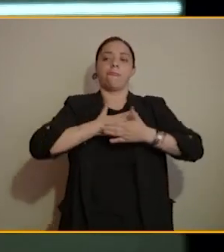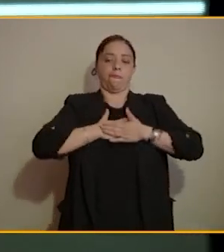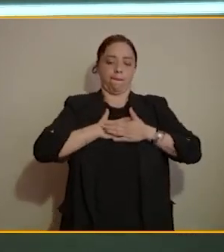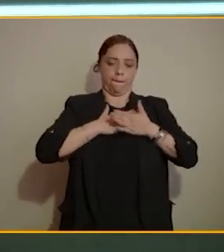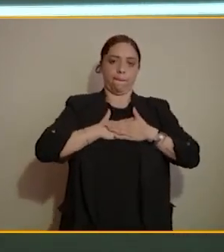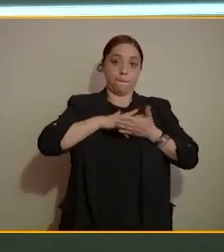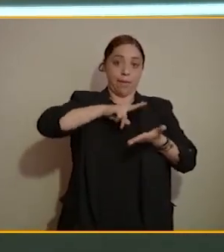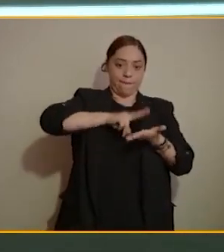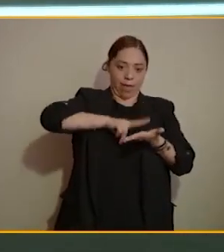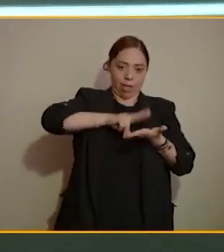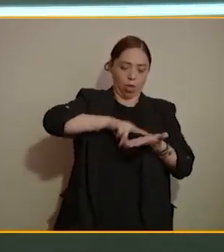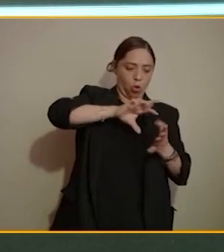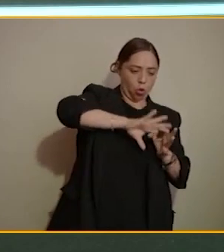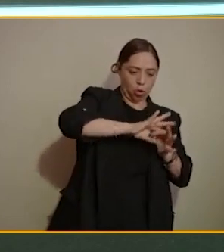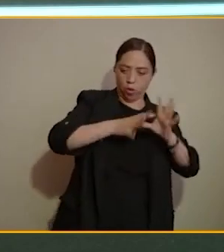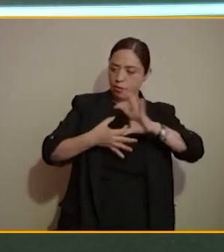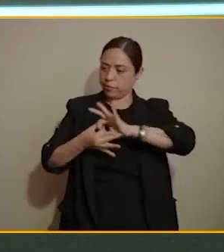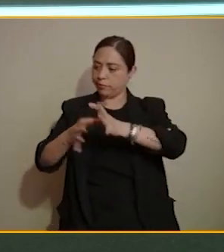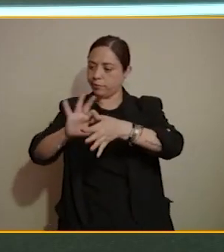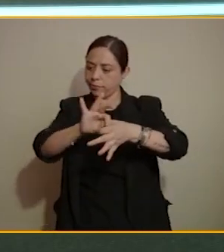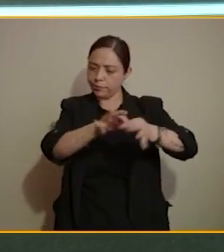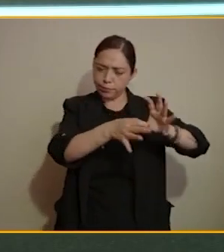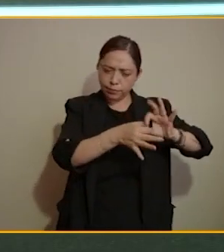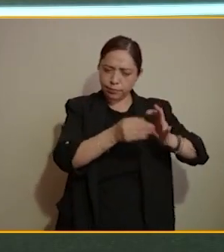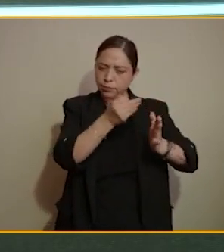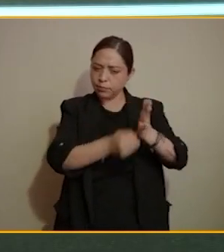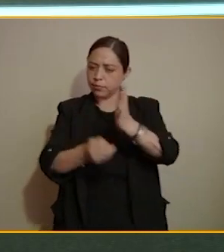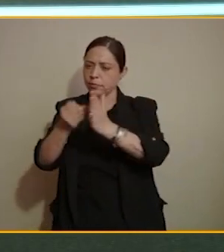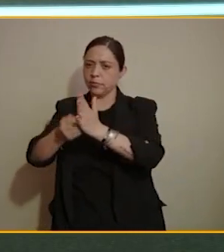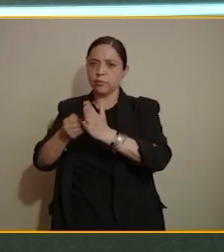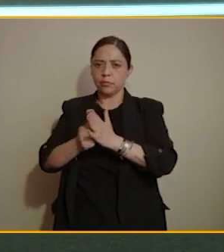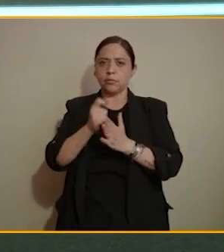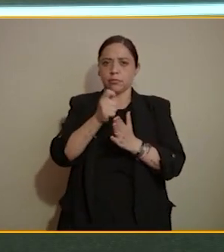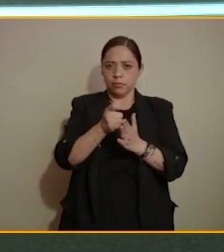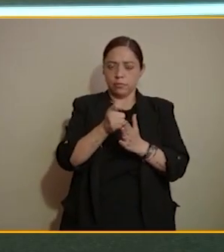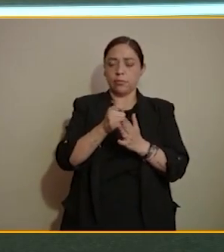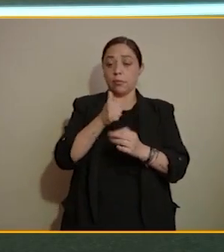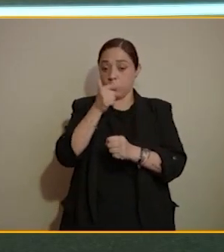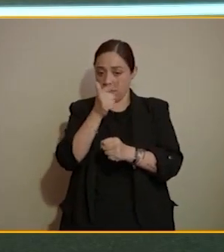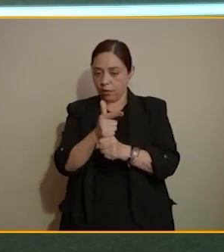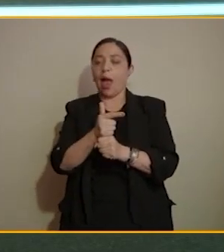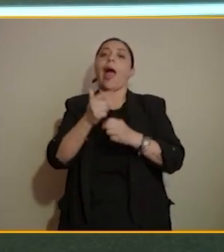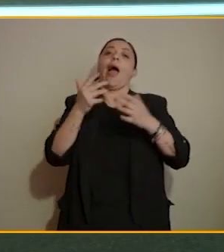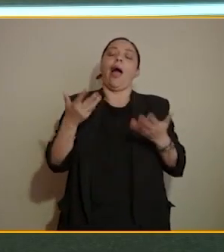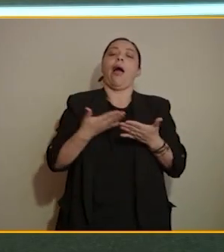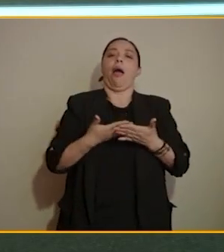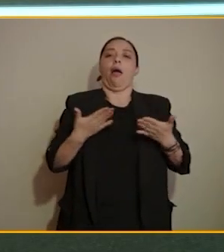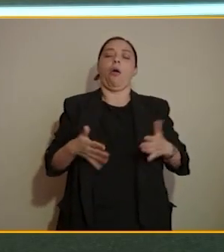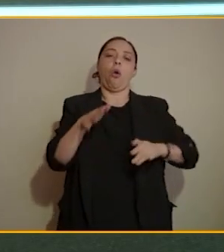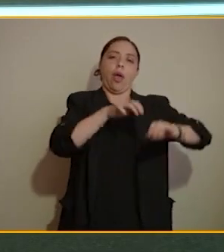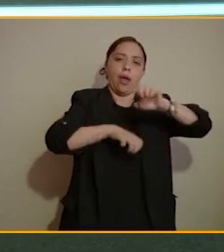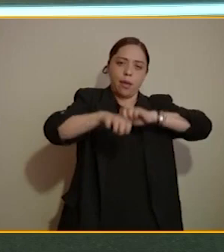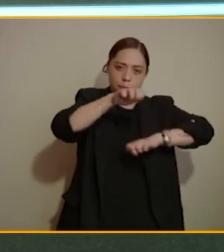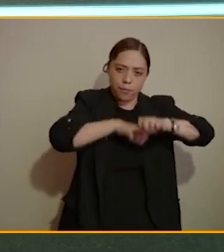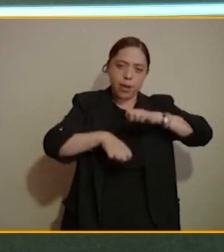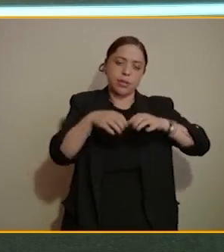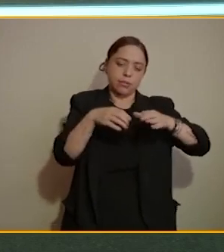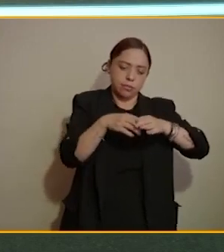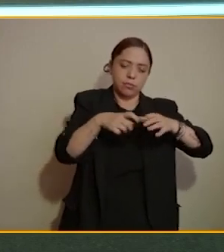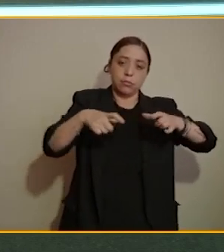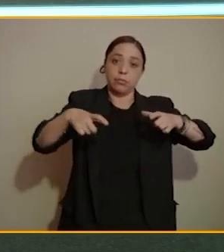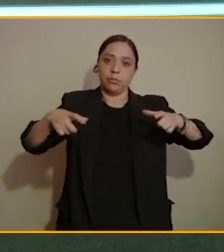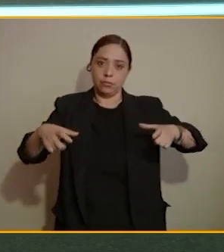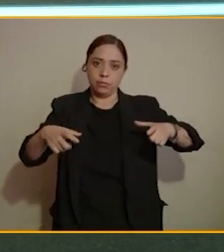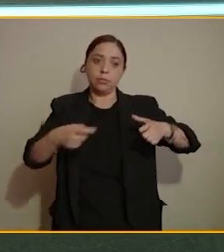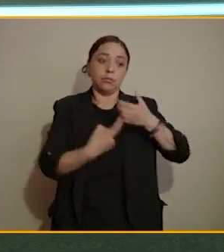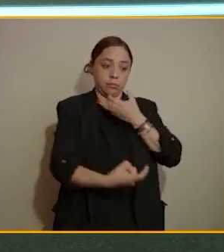valor y qué le hace falta? ¿Cómo puedo entonces impulsar a que las micro y pequeñas empresas que forman parte de mi cadena de valor